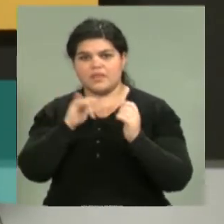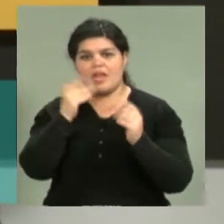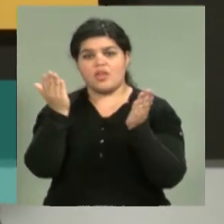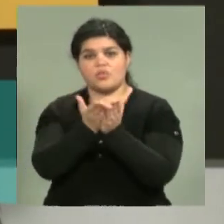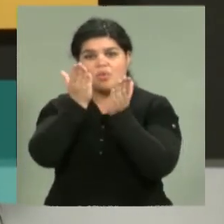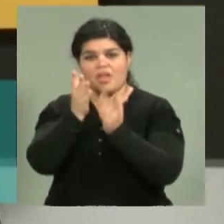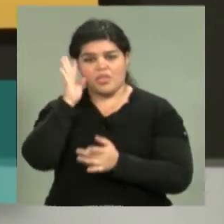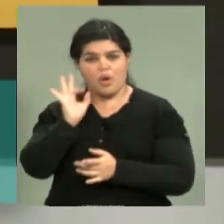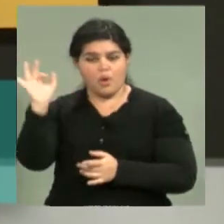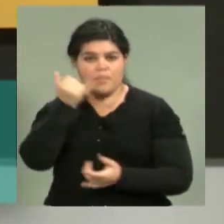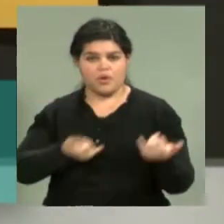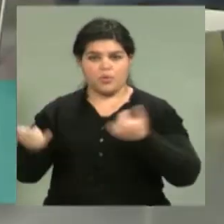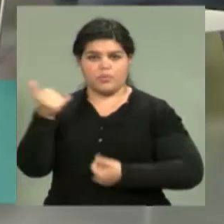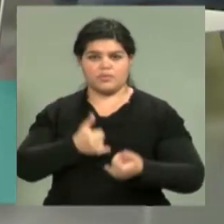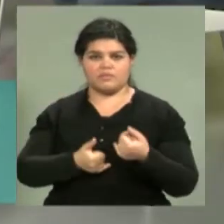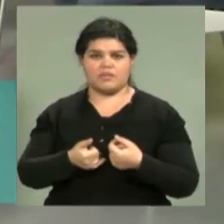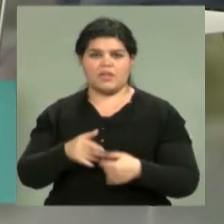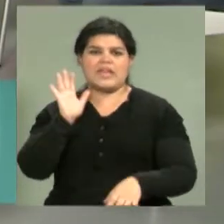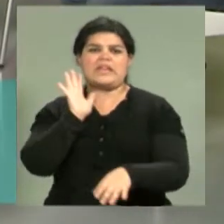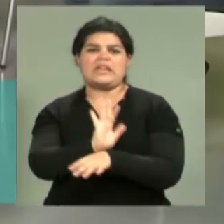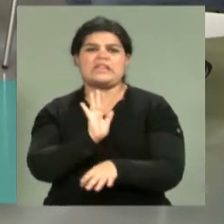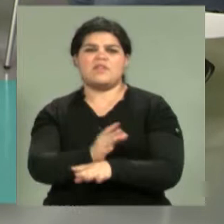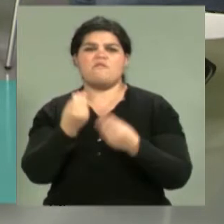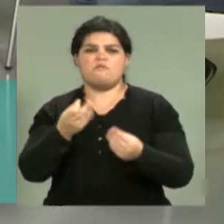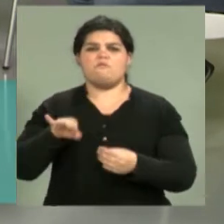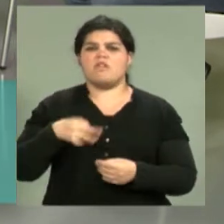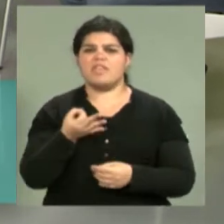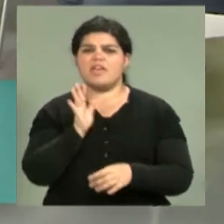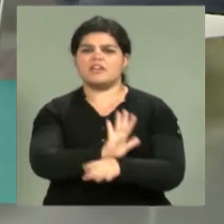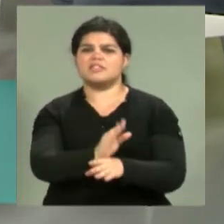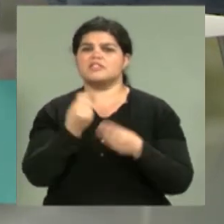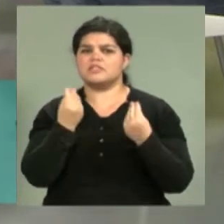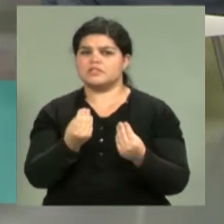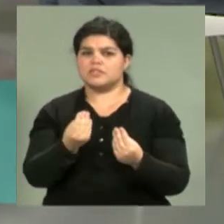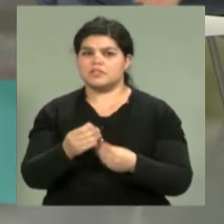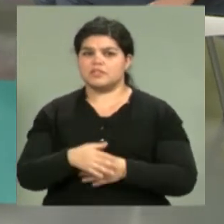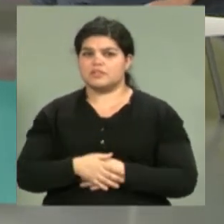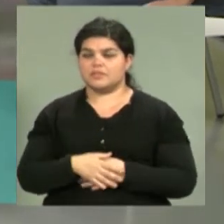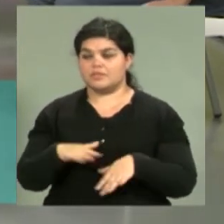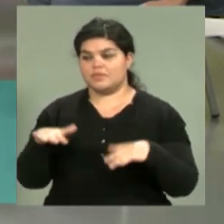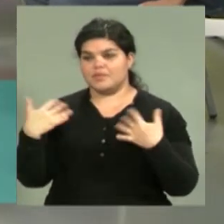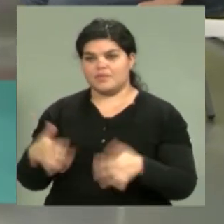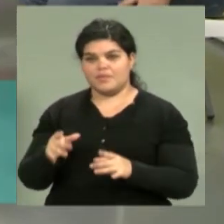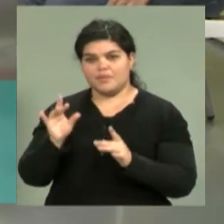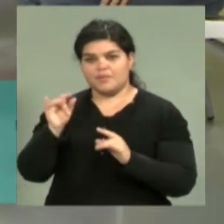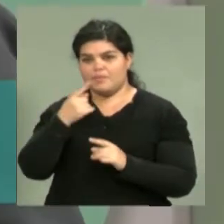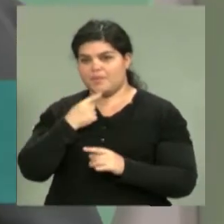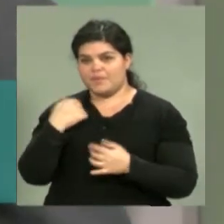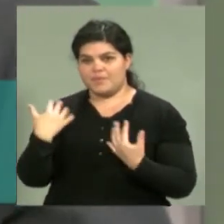estudiantes. ¿Qué es la vida? Por el concepto. Qué pregunta.